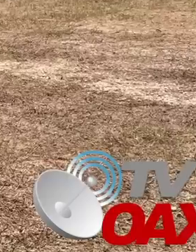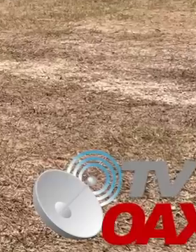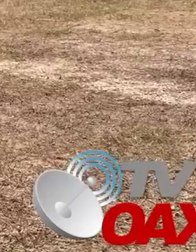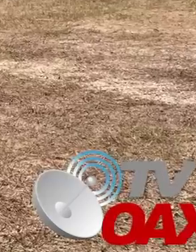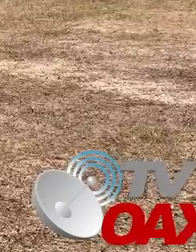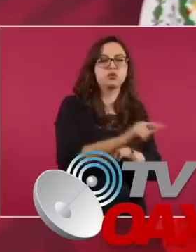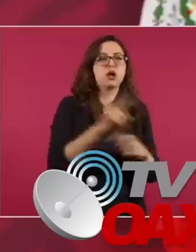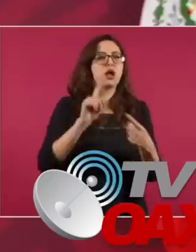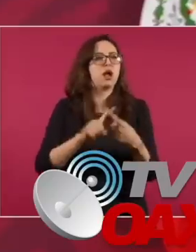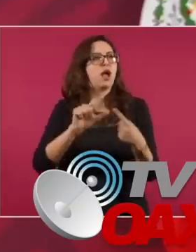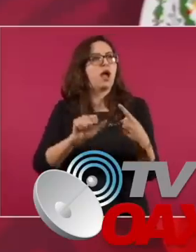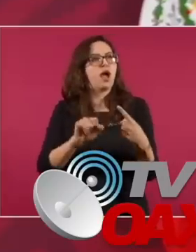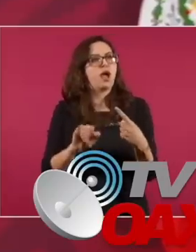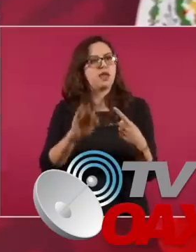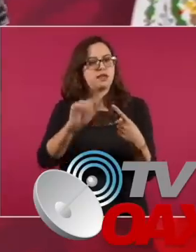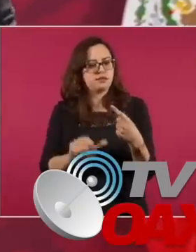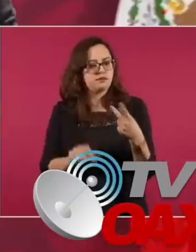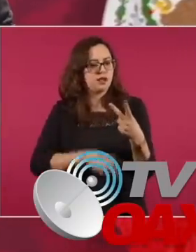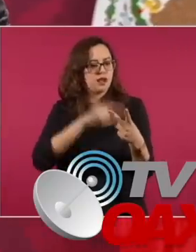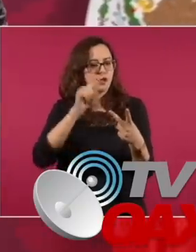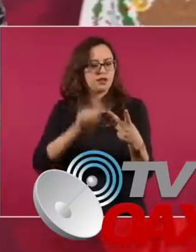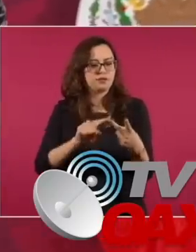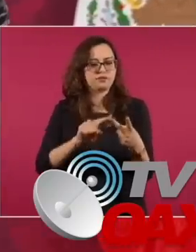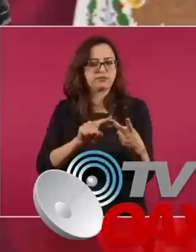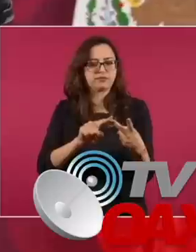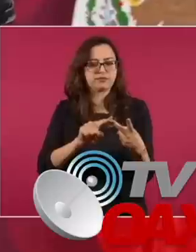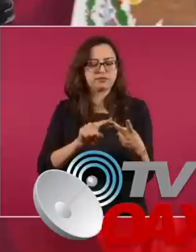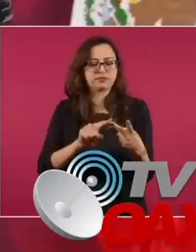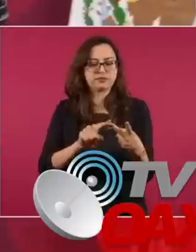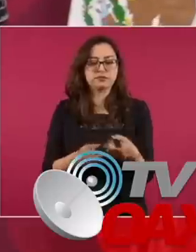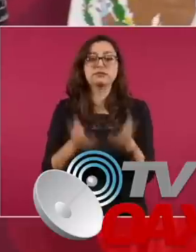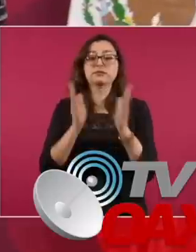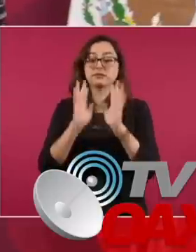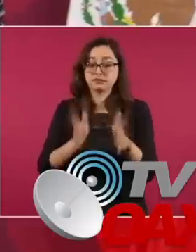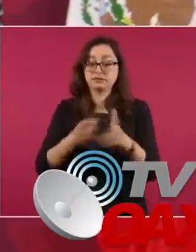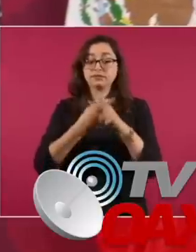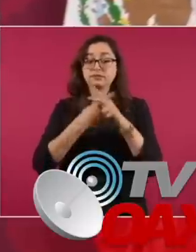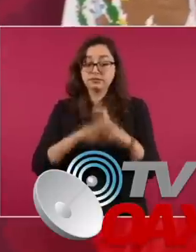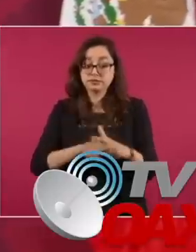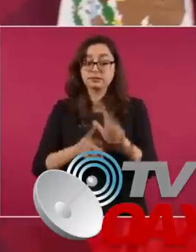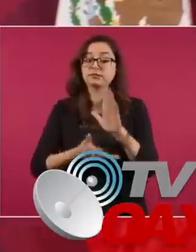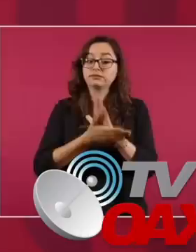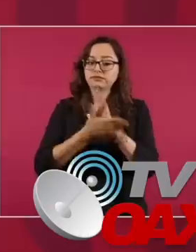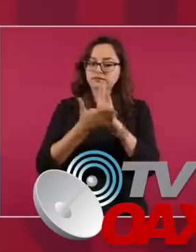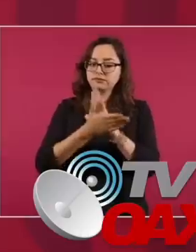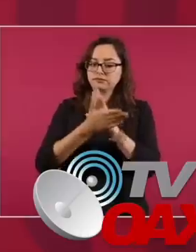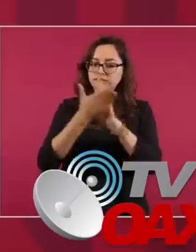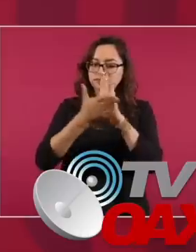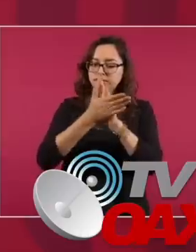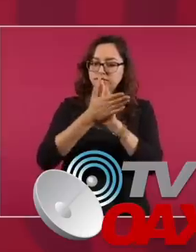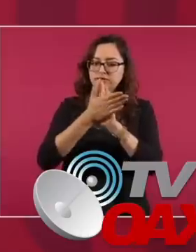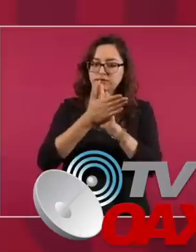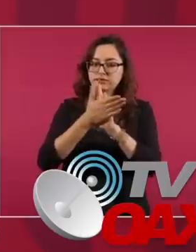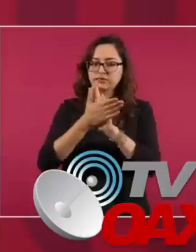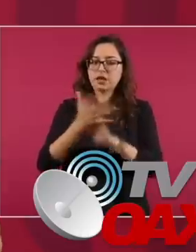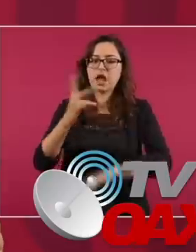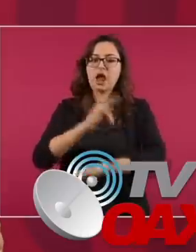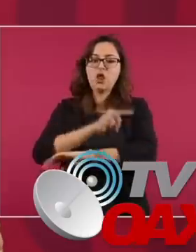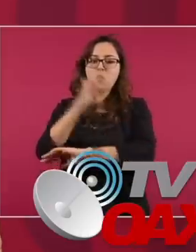el Felipe Ángeles el aeropuerto que ya se inició por cierto la construcción